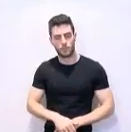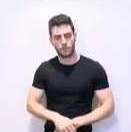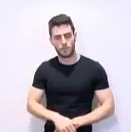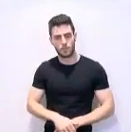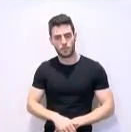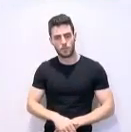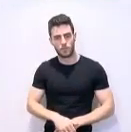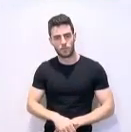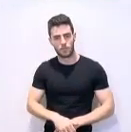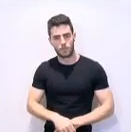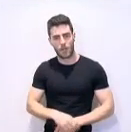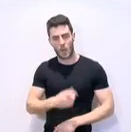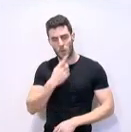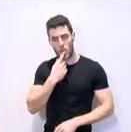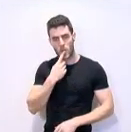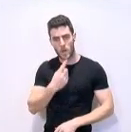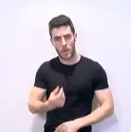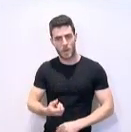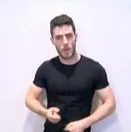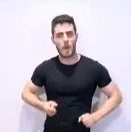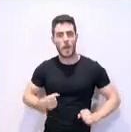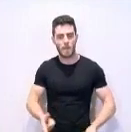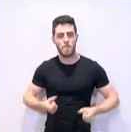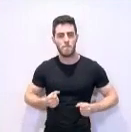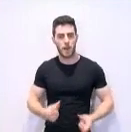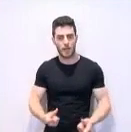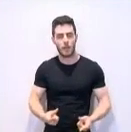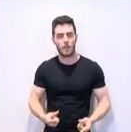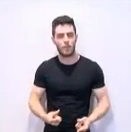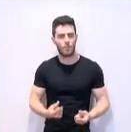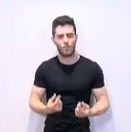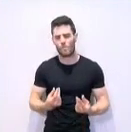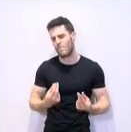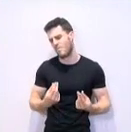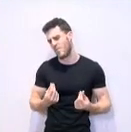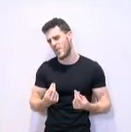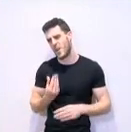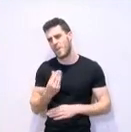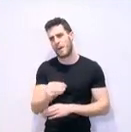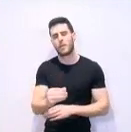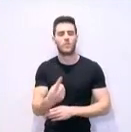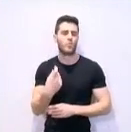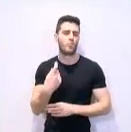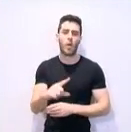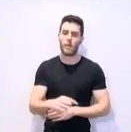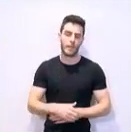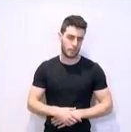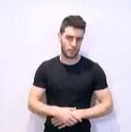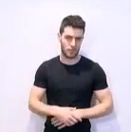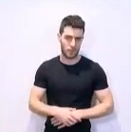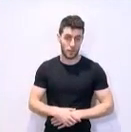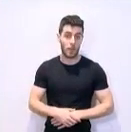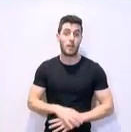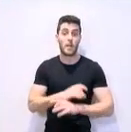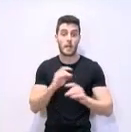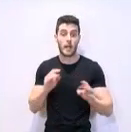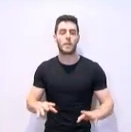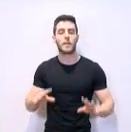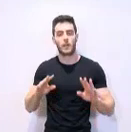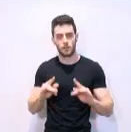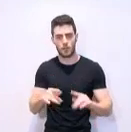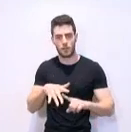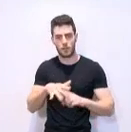que no es necesario invertir lo necesario y es evidente que en